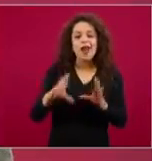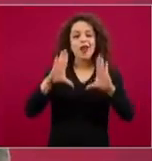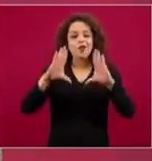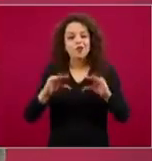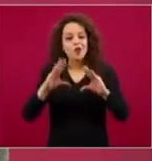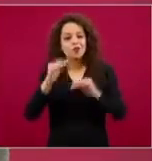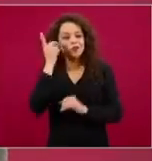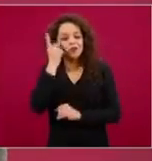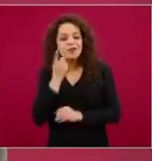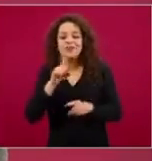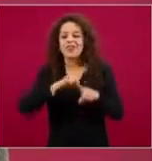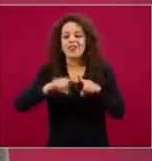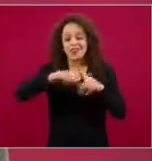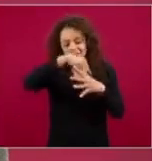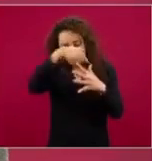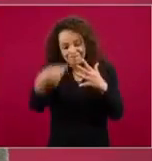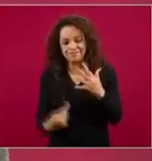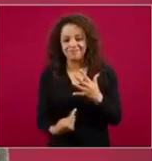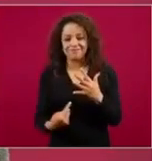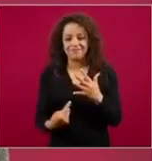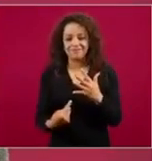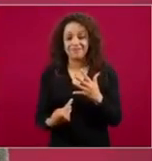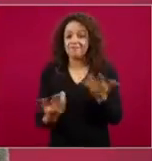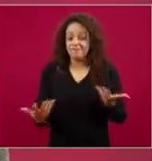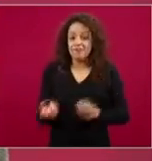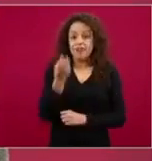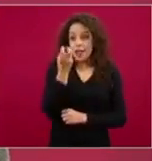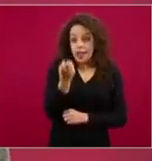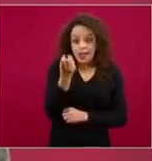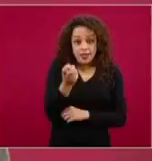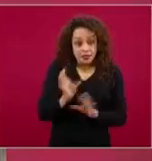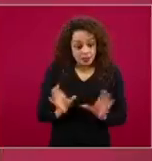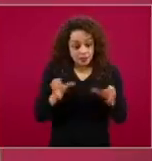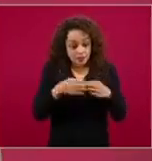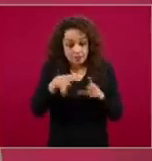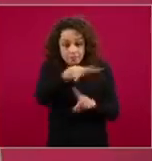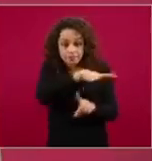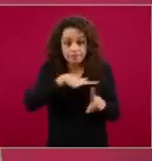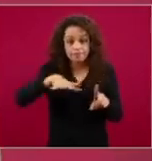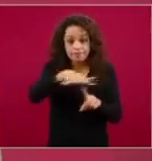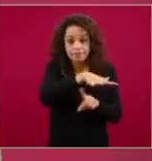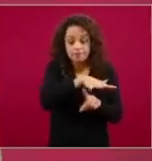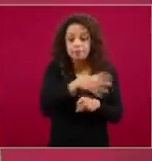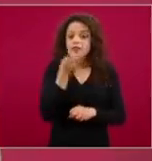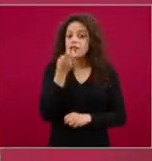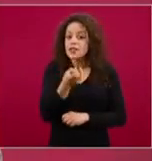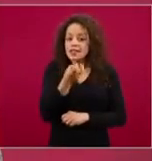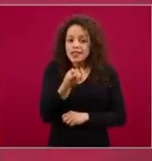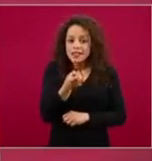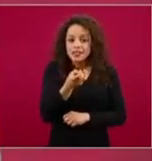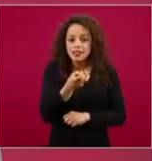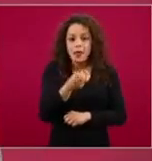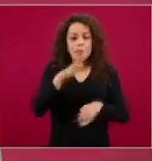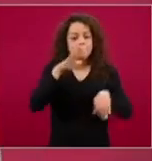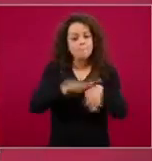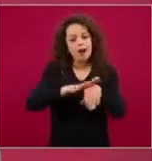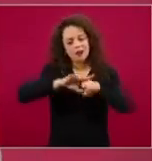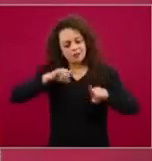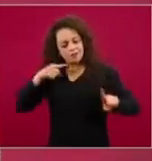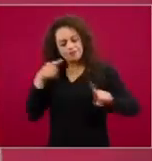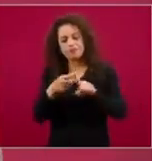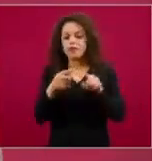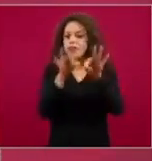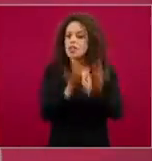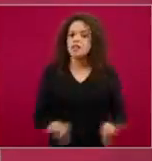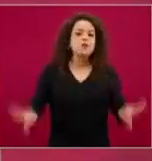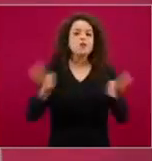¿no? Entonces, toda esta población es el centro de nuestra atención, es el centro